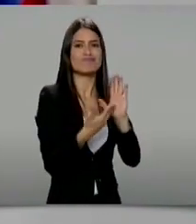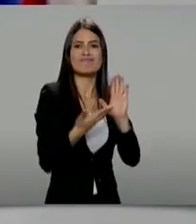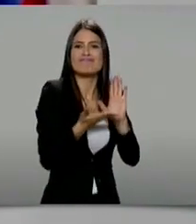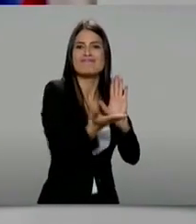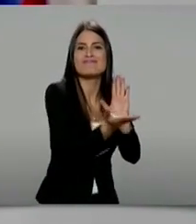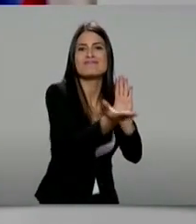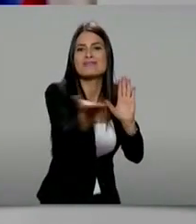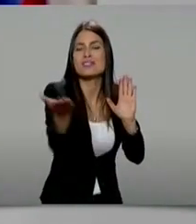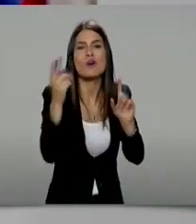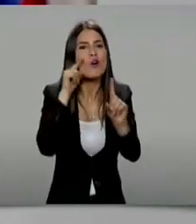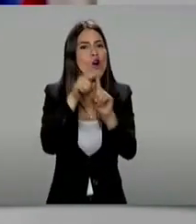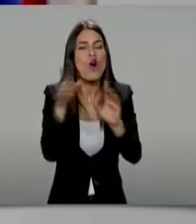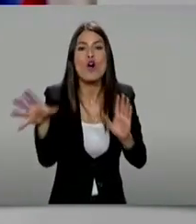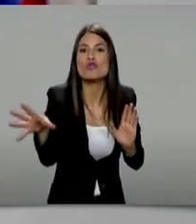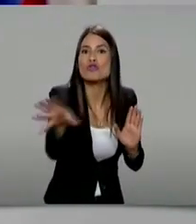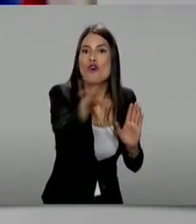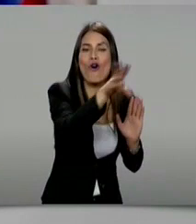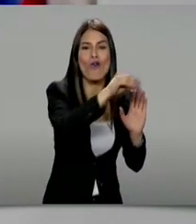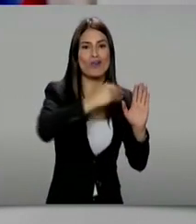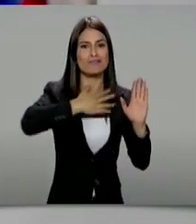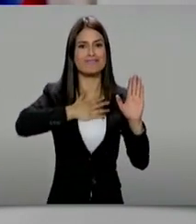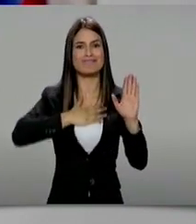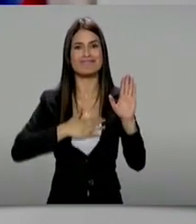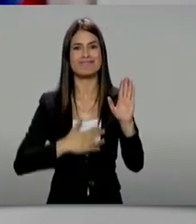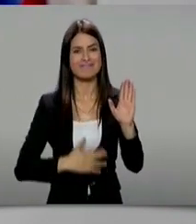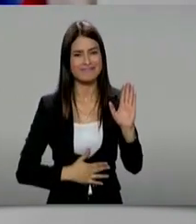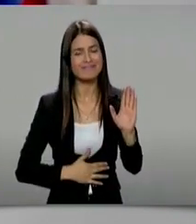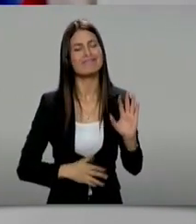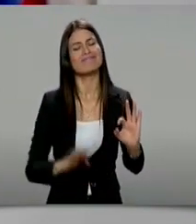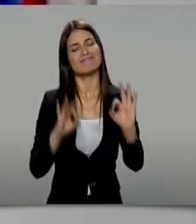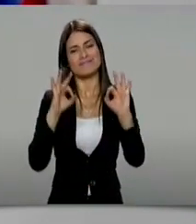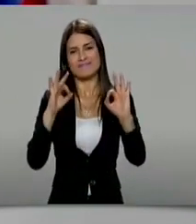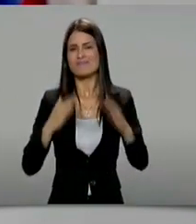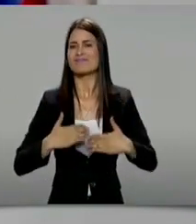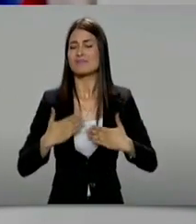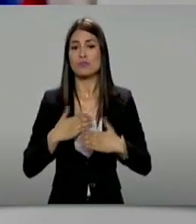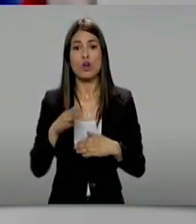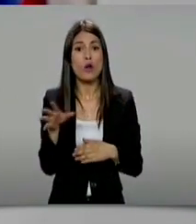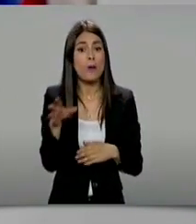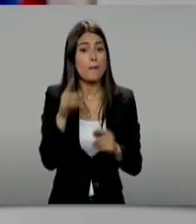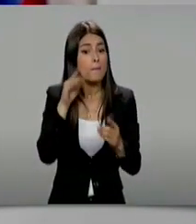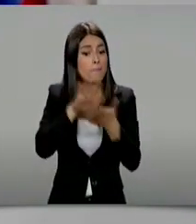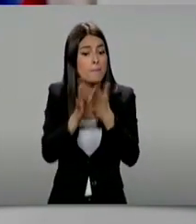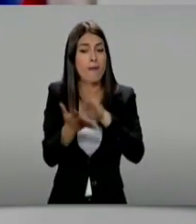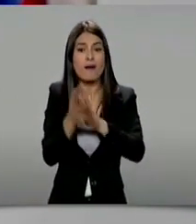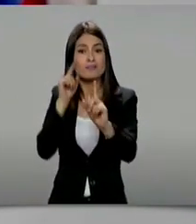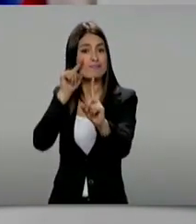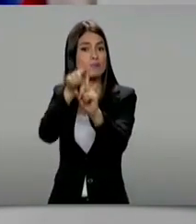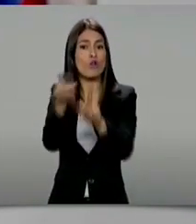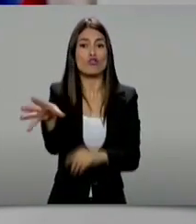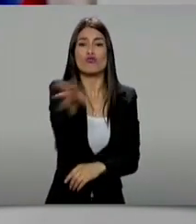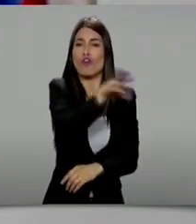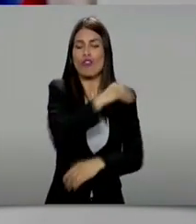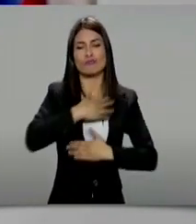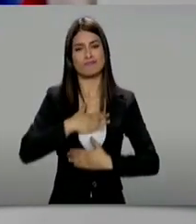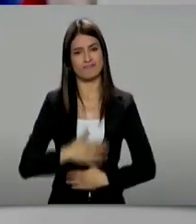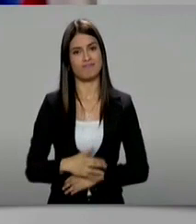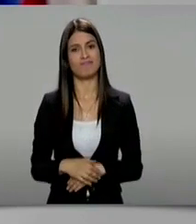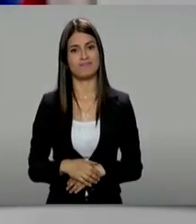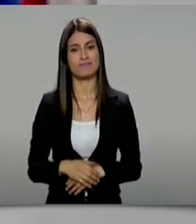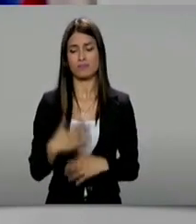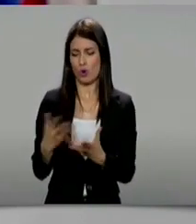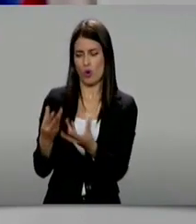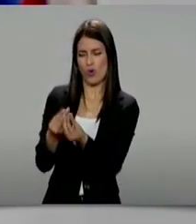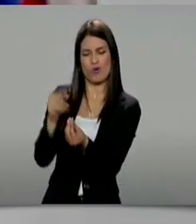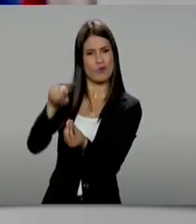todos de todos y Qué bueno porque la paz Es de todos a los negociadores del gobierno